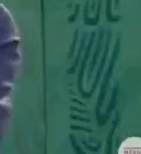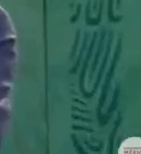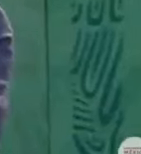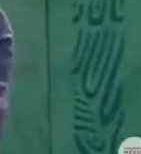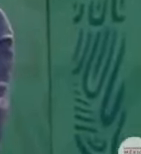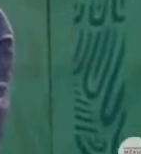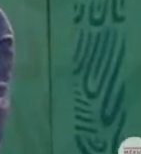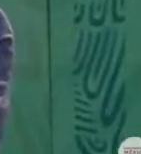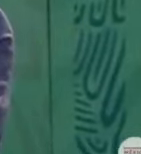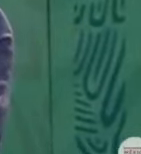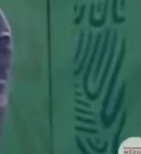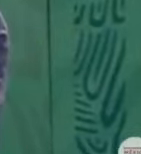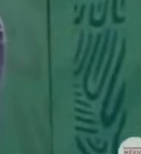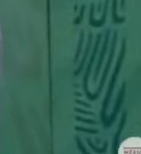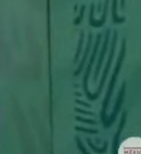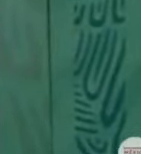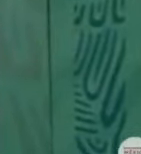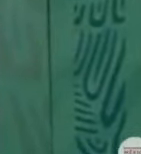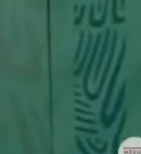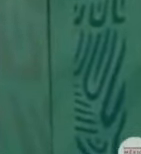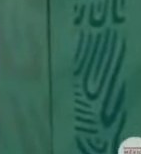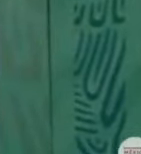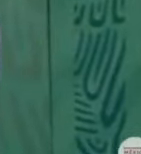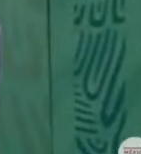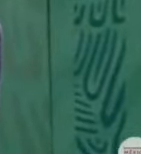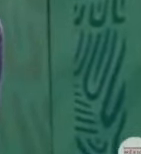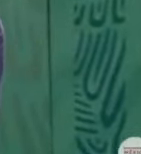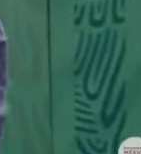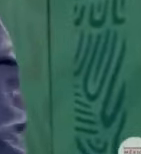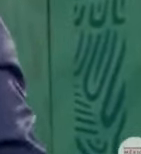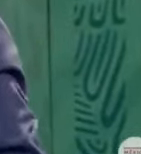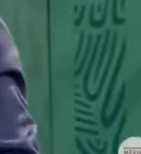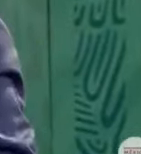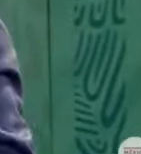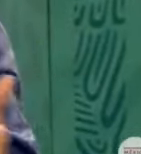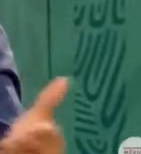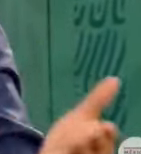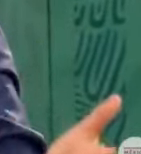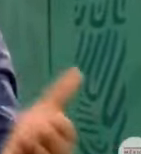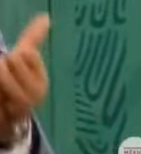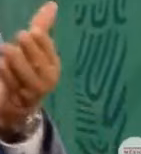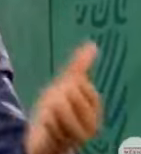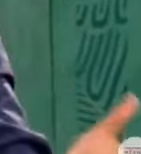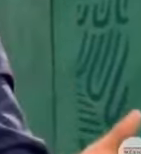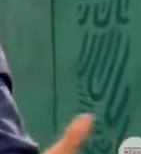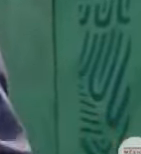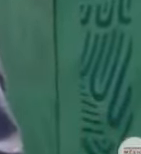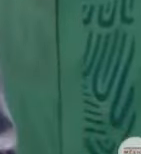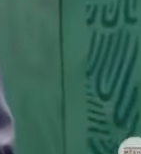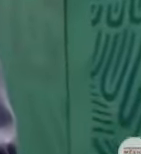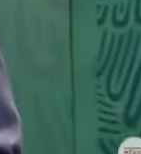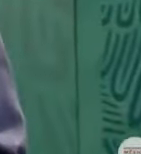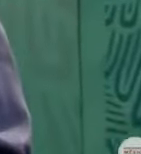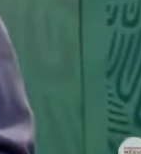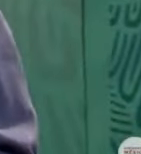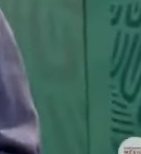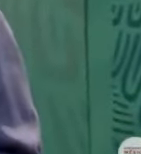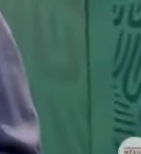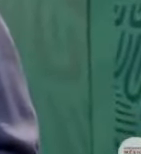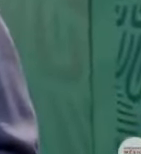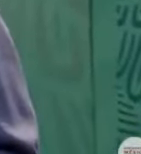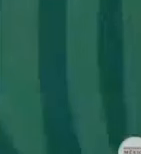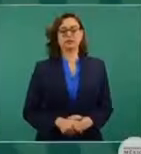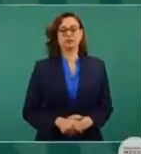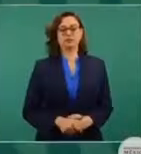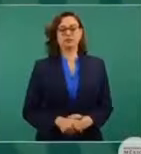y dar ese ejemplo para que se proteja. Entonces, por eso me voy a vacunar, nada más que